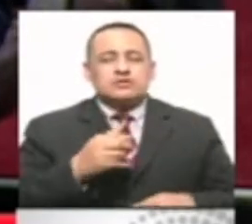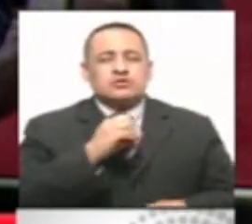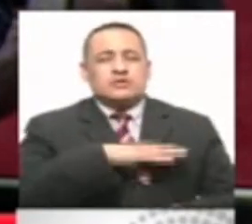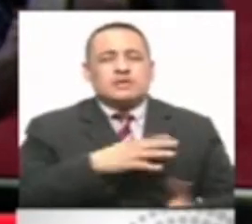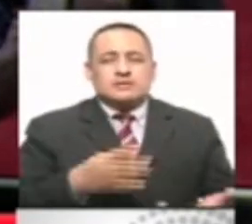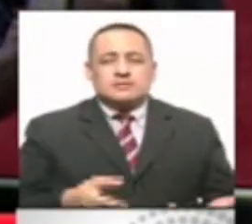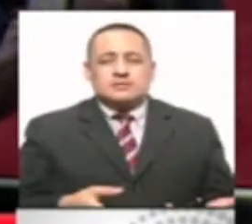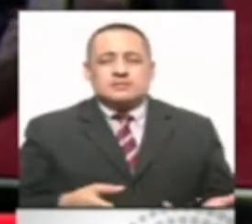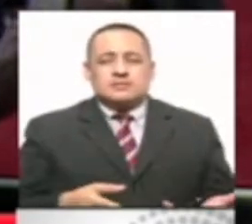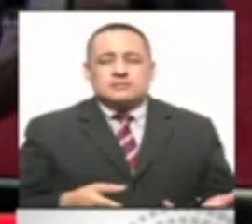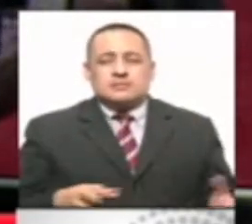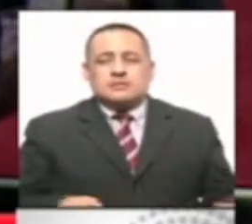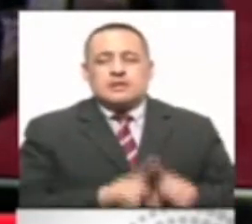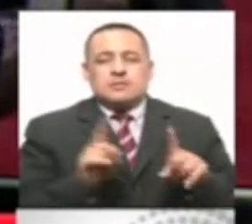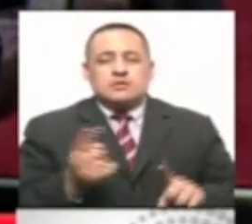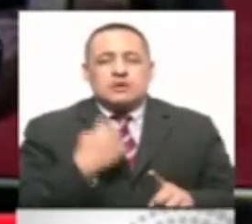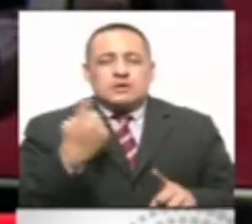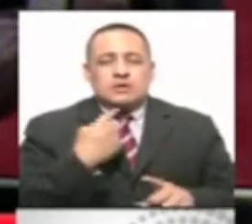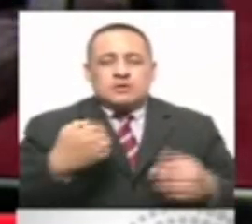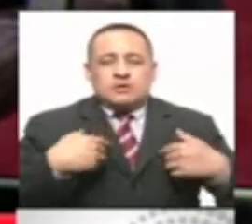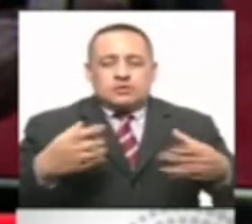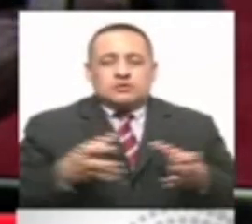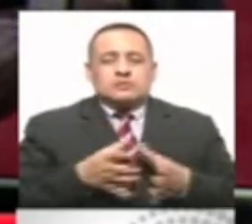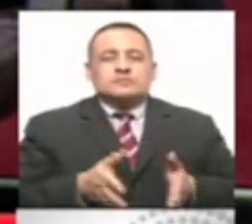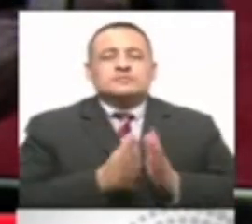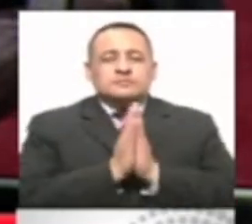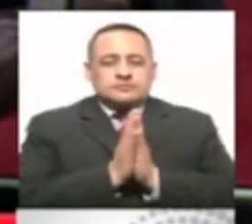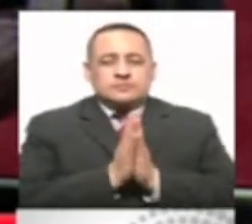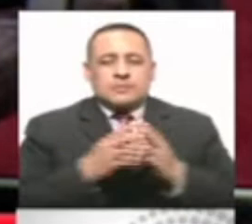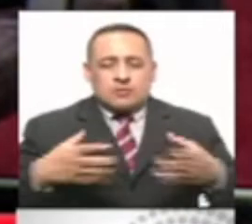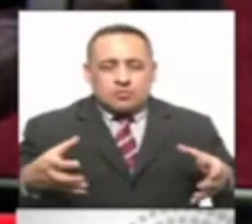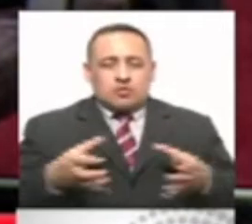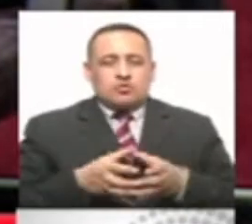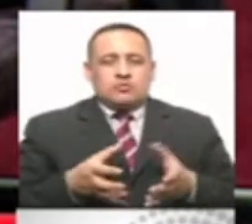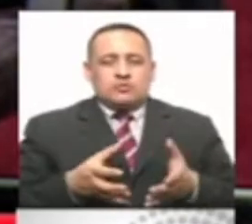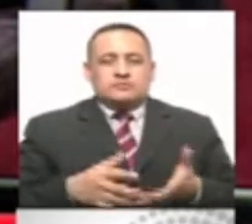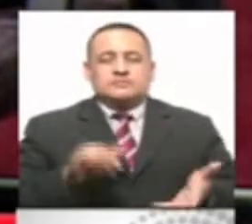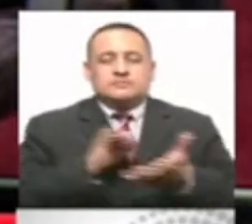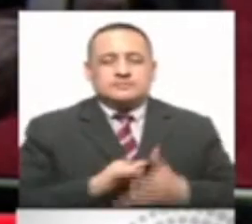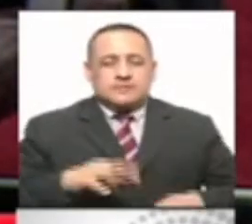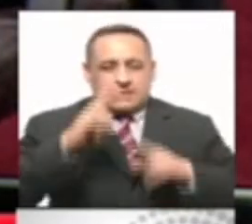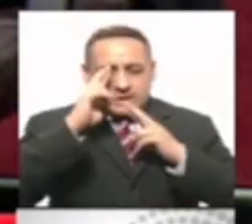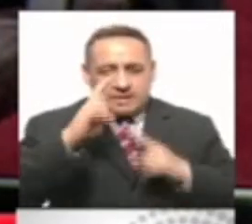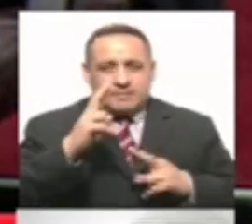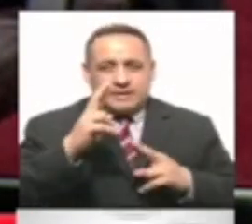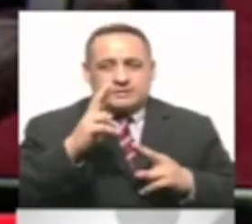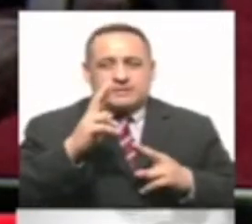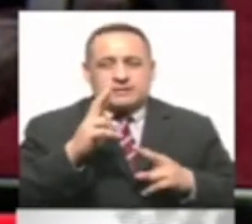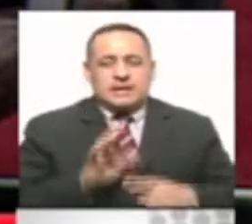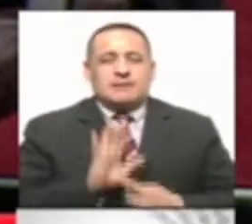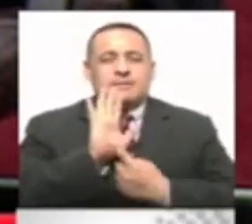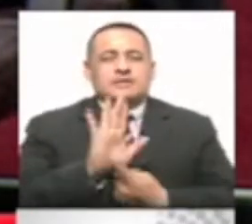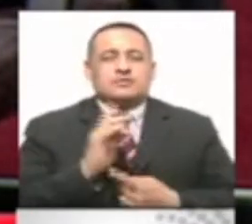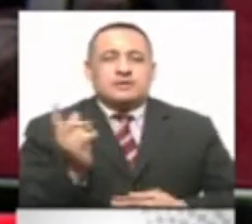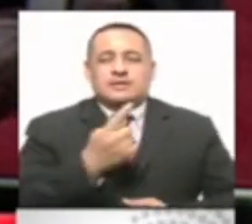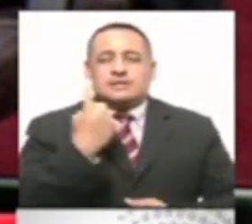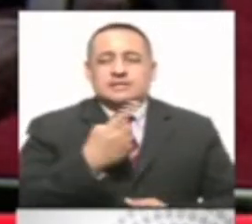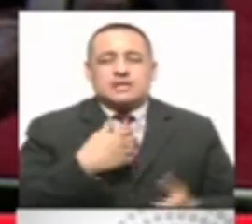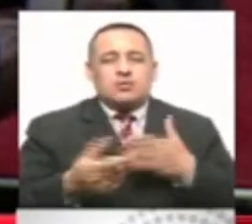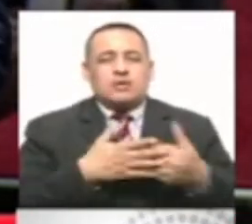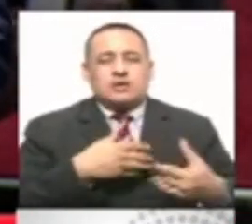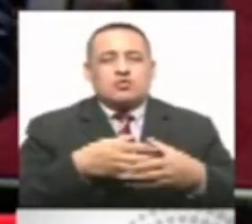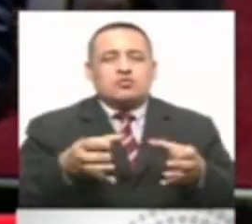sociales. Tan solamente nosotros pedimos como bancada que se respete a la representación de